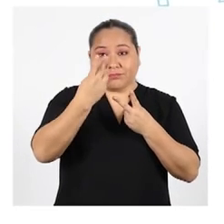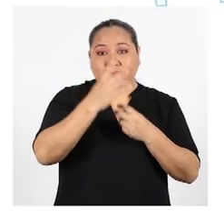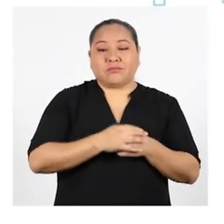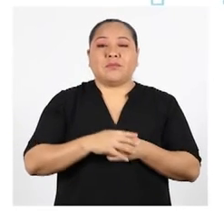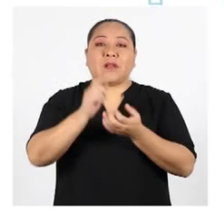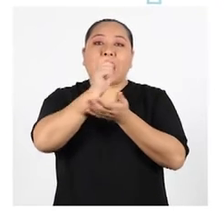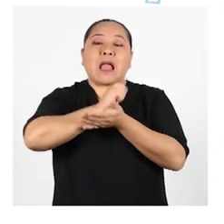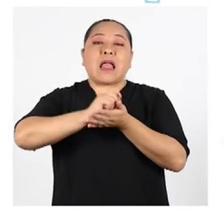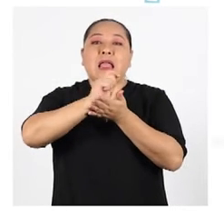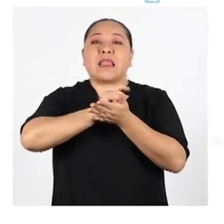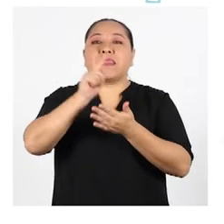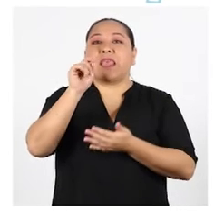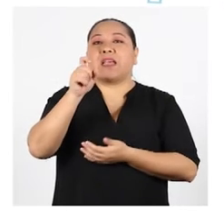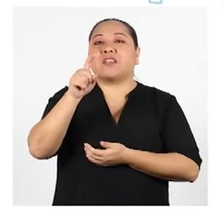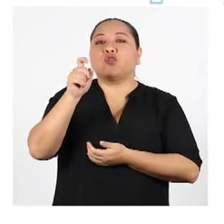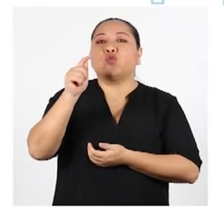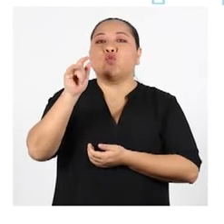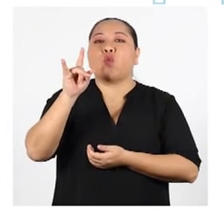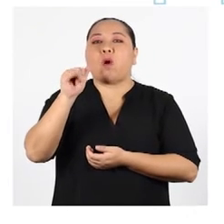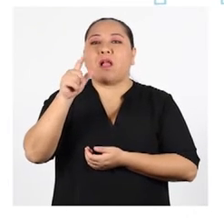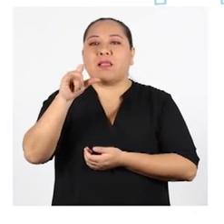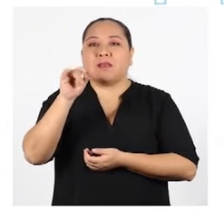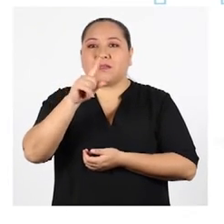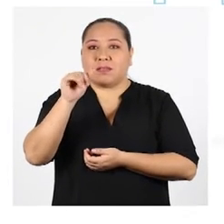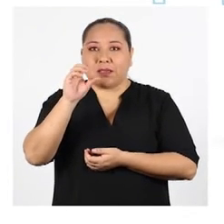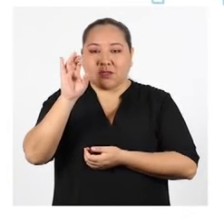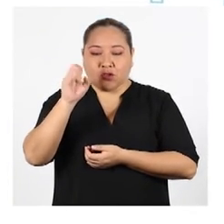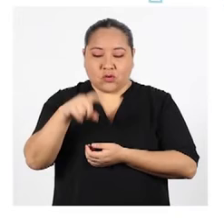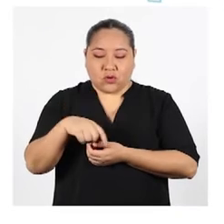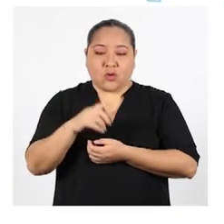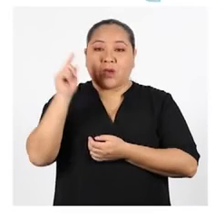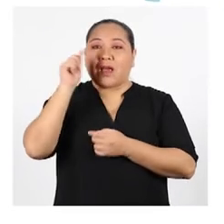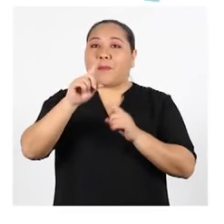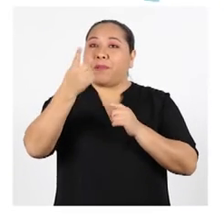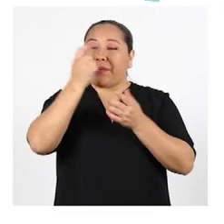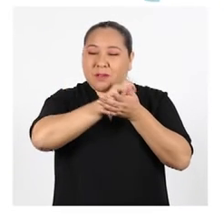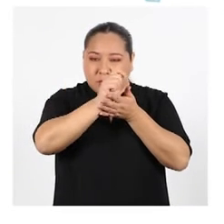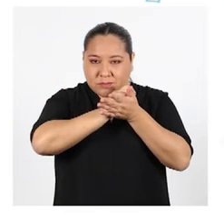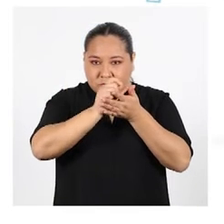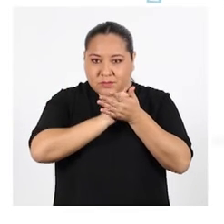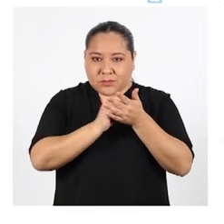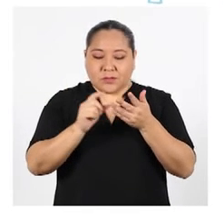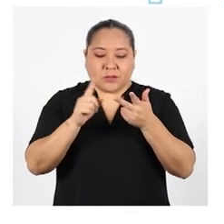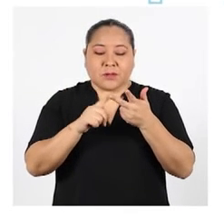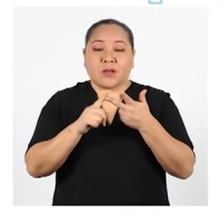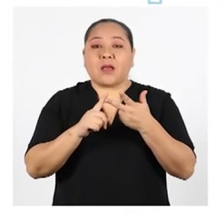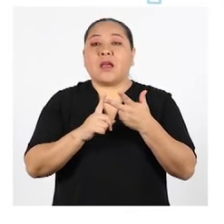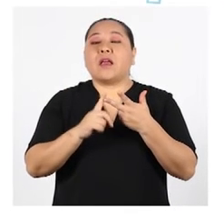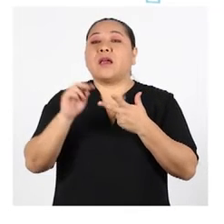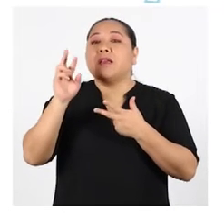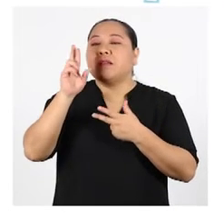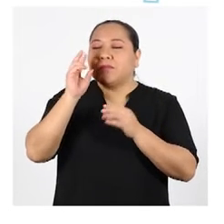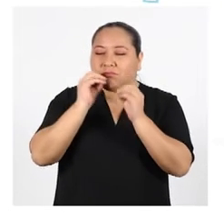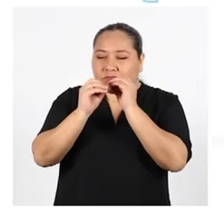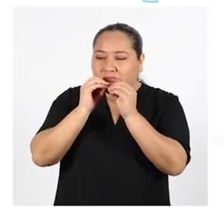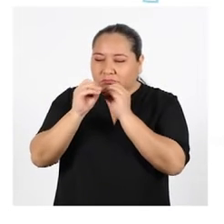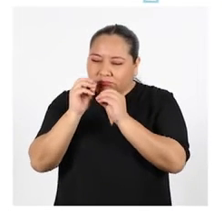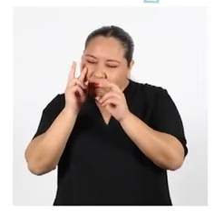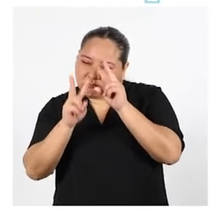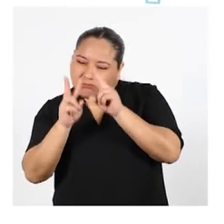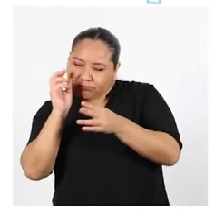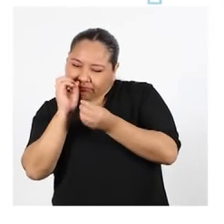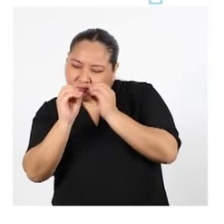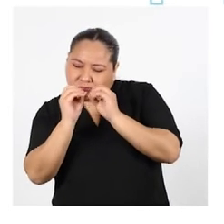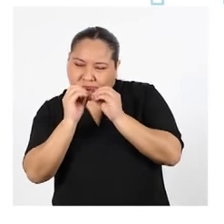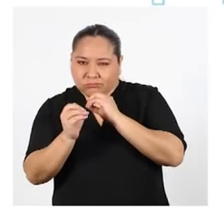la textualización, etapa en la que se escribe un primer borrador del texto. Tercero, la revisión y corrección,